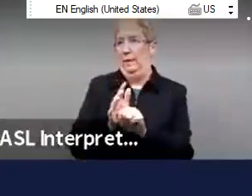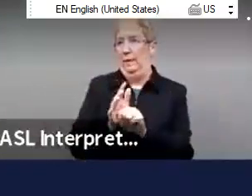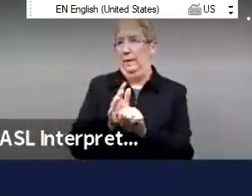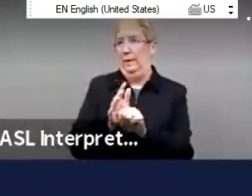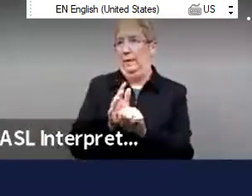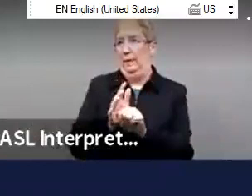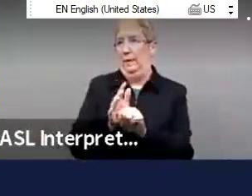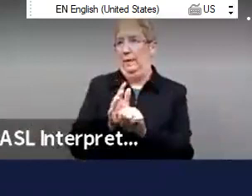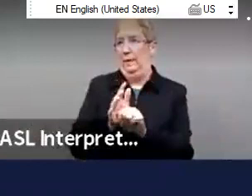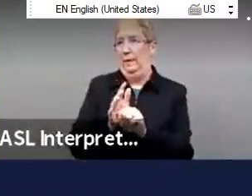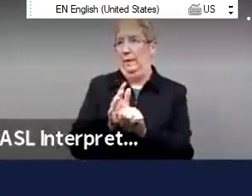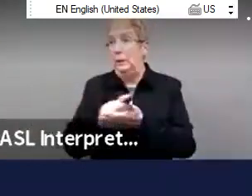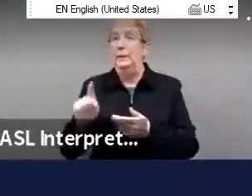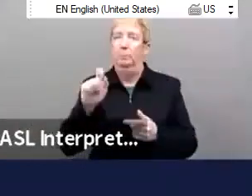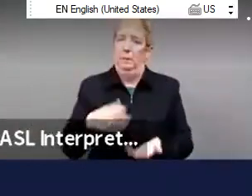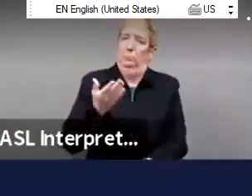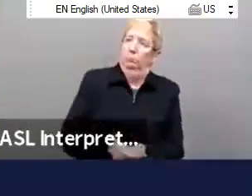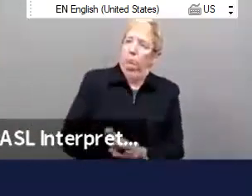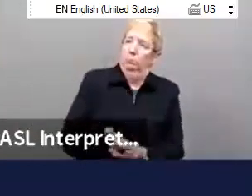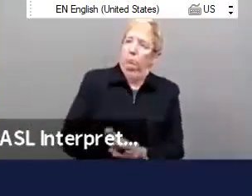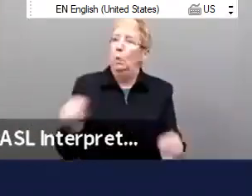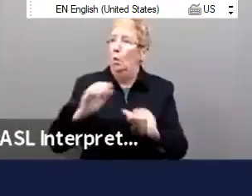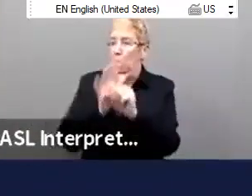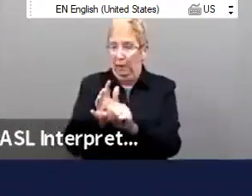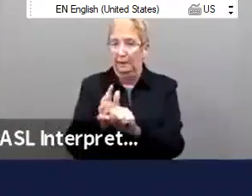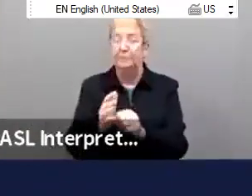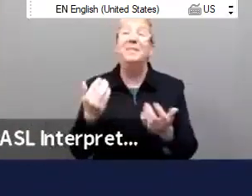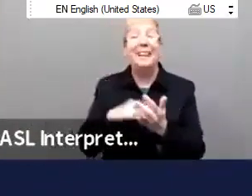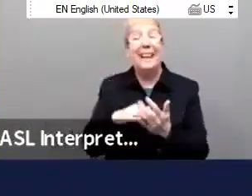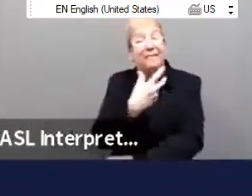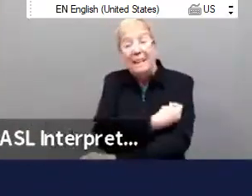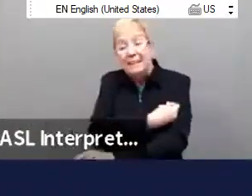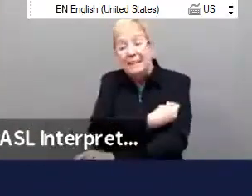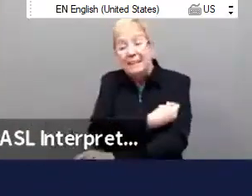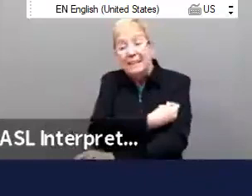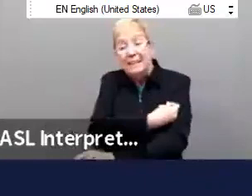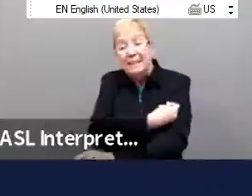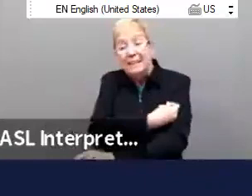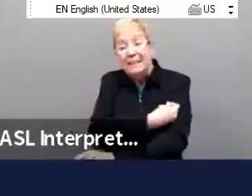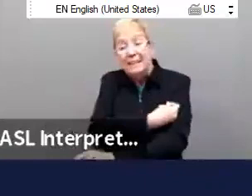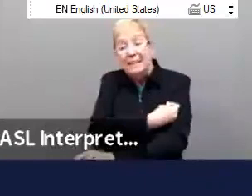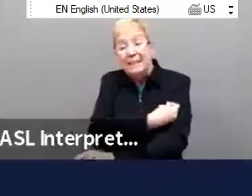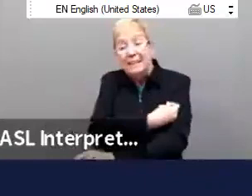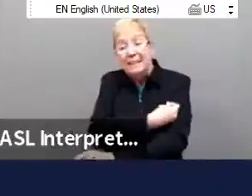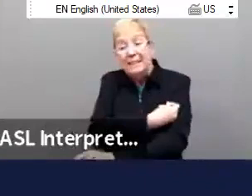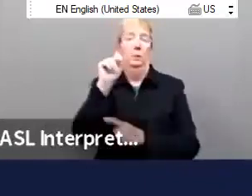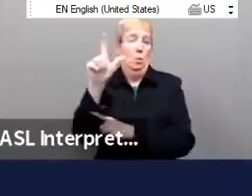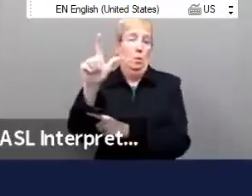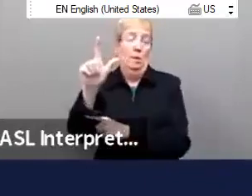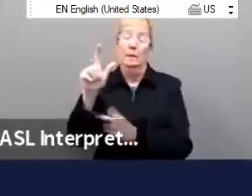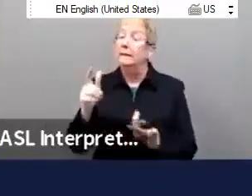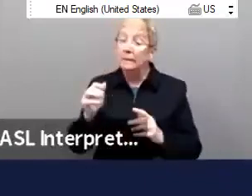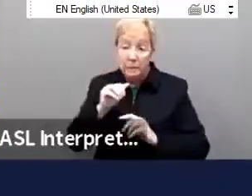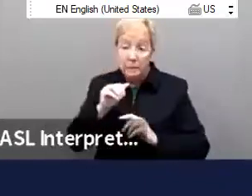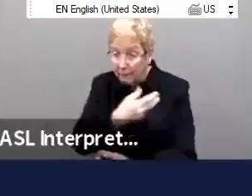religiosas o médicas. Una prueba negativa de COVID todavía tiene que ser entregada por usted semanalmente en vez de